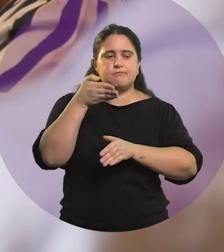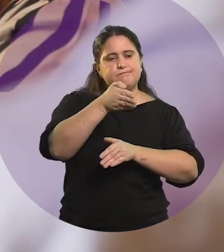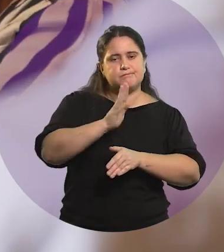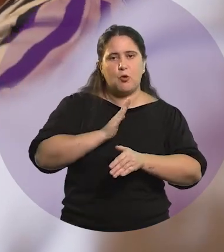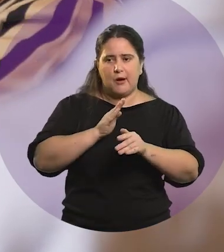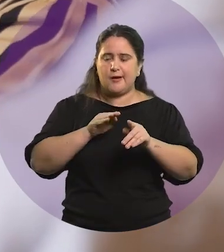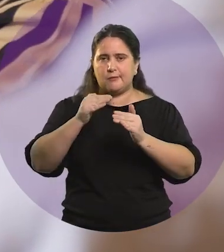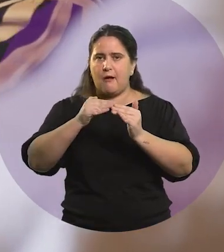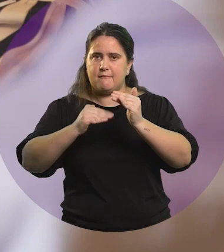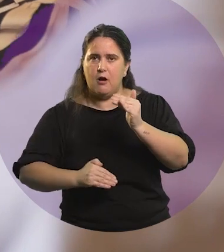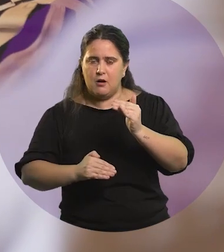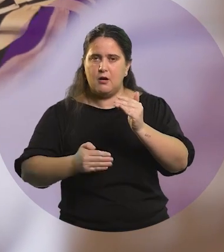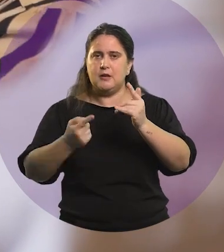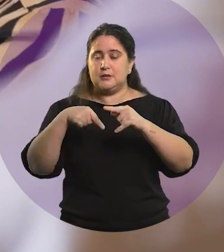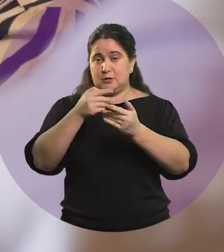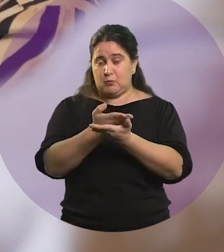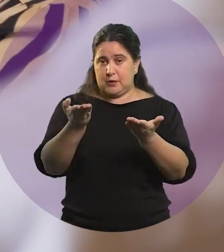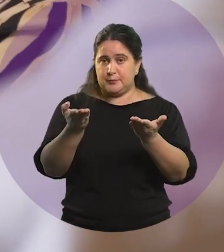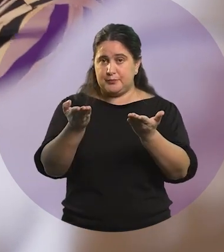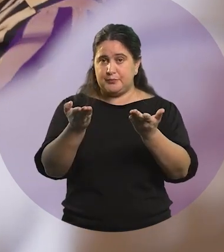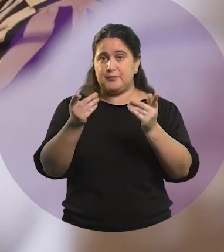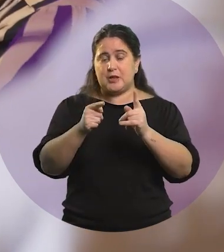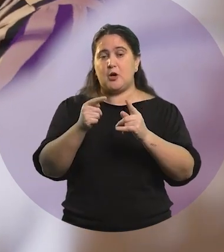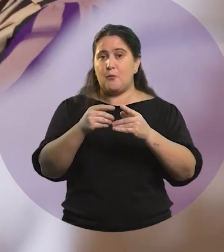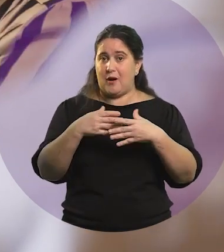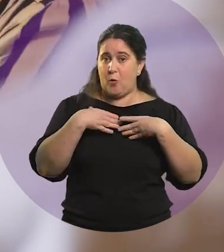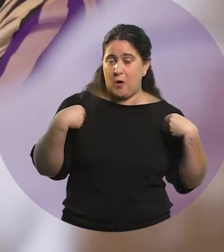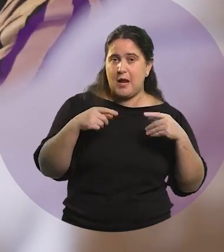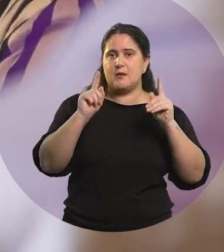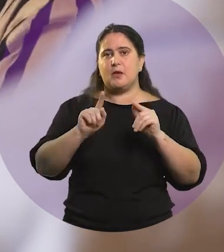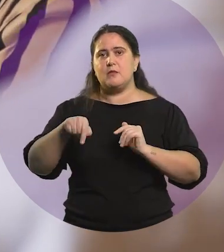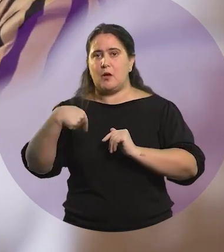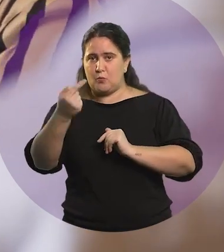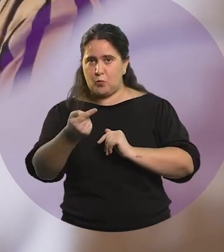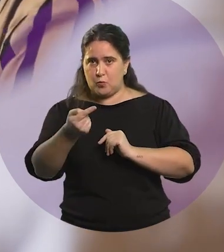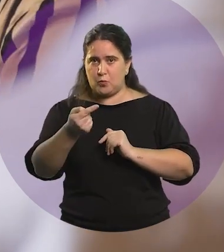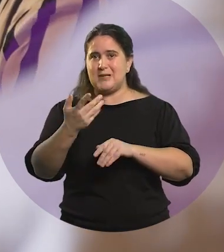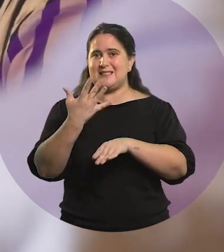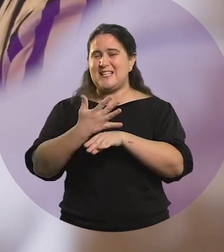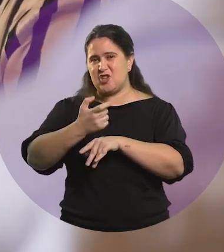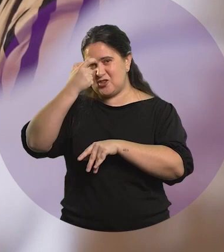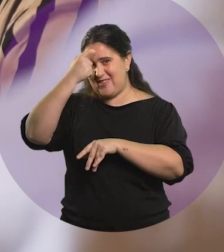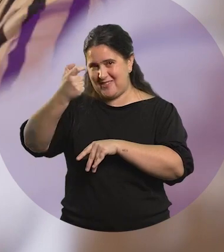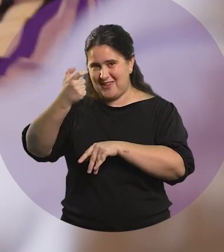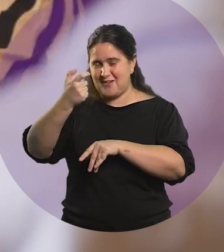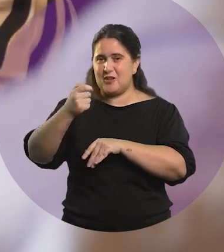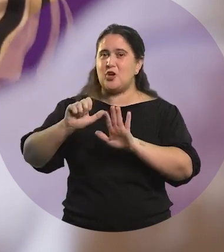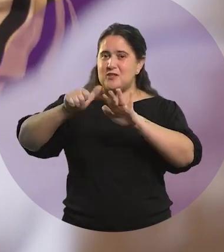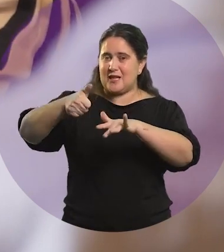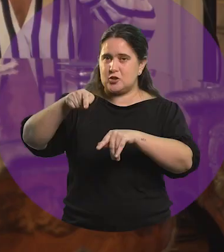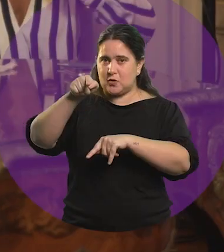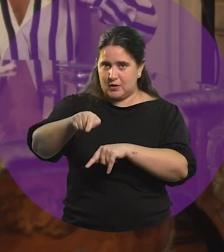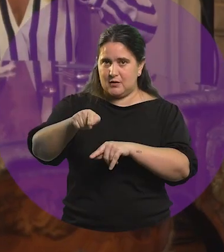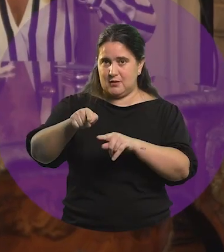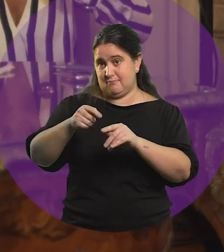de las mujeres. Tanto mostraban en la parte primaria como después de quinto científico a